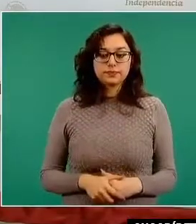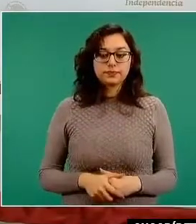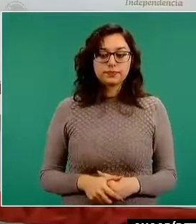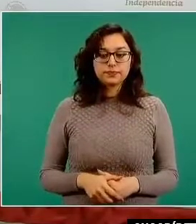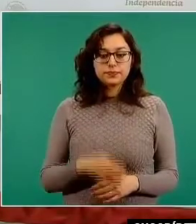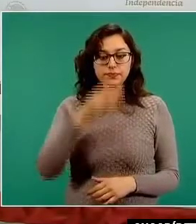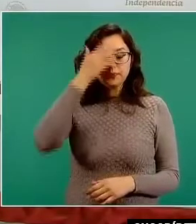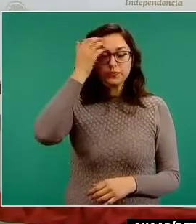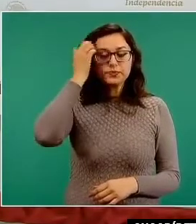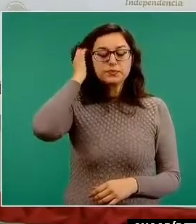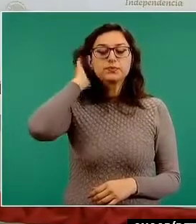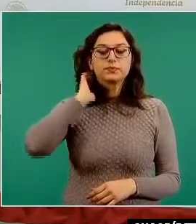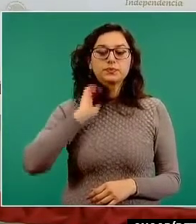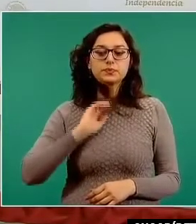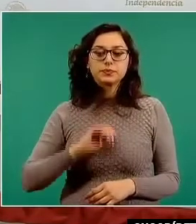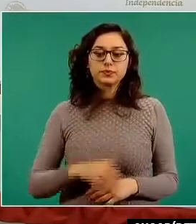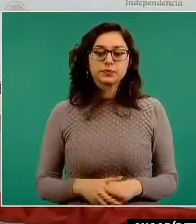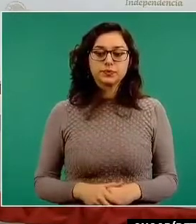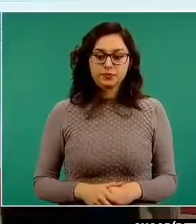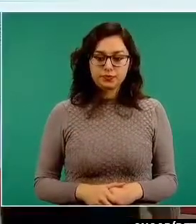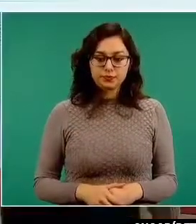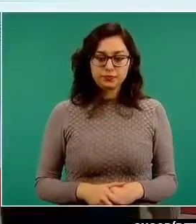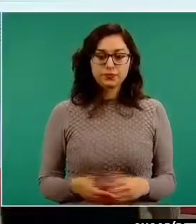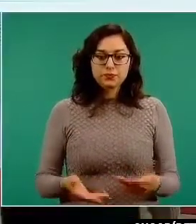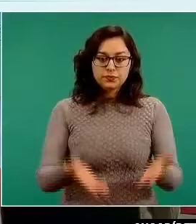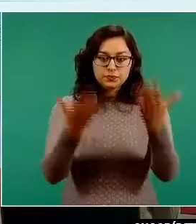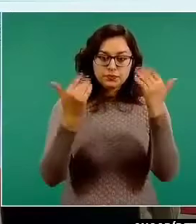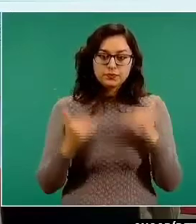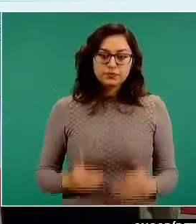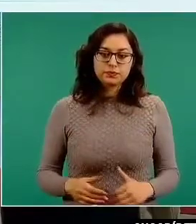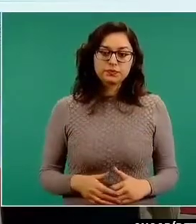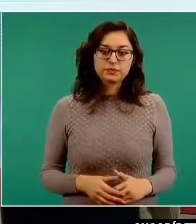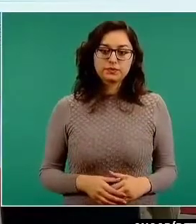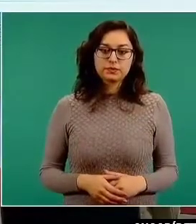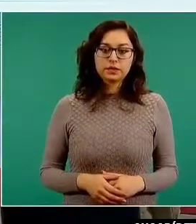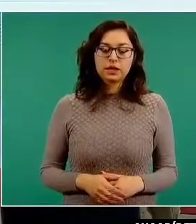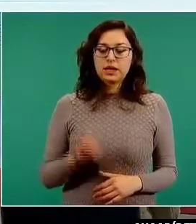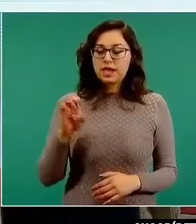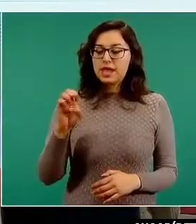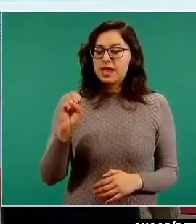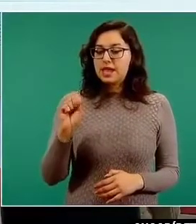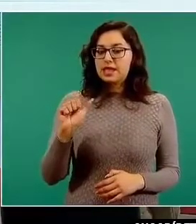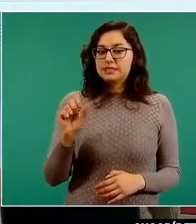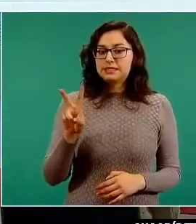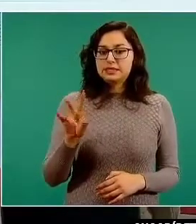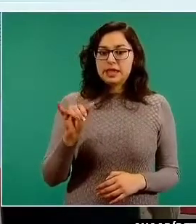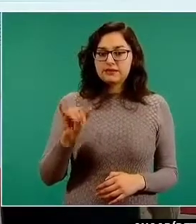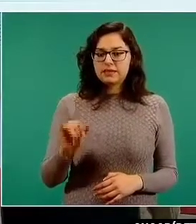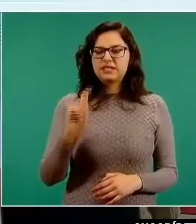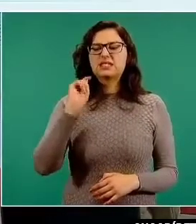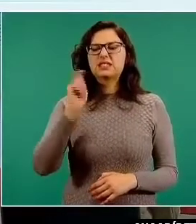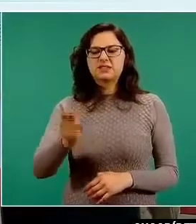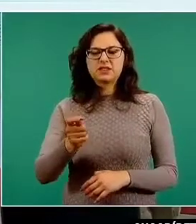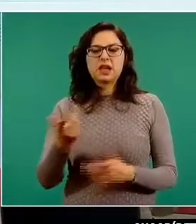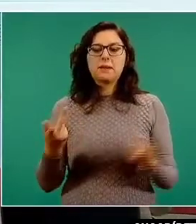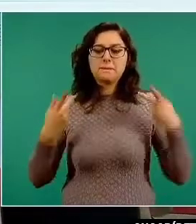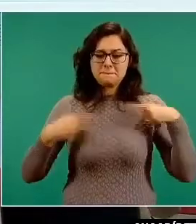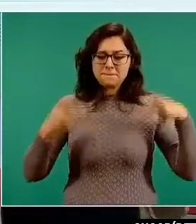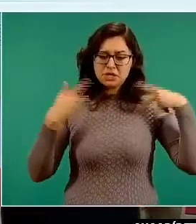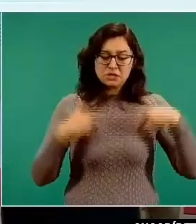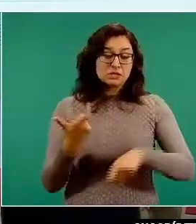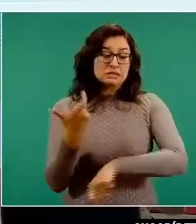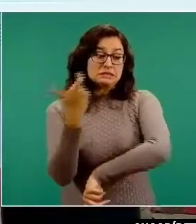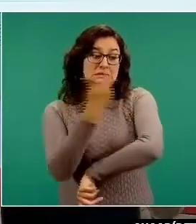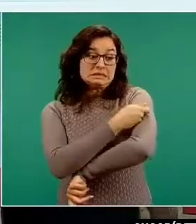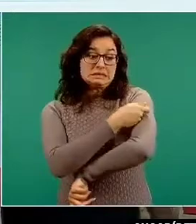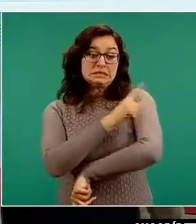La siguiente. Y finalmente, las ESAVIS o los ESAVIS, eventos supuestamente asociados a vacunación